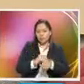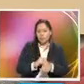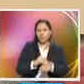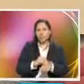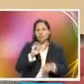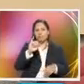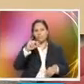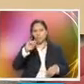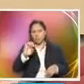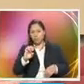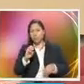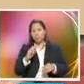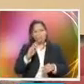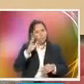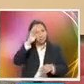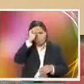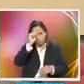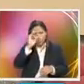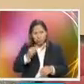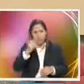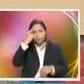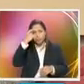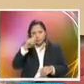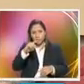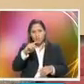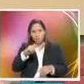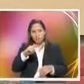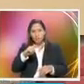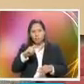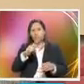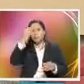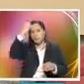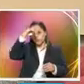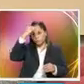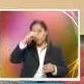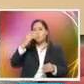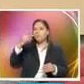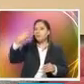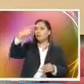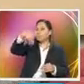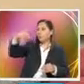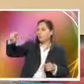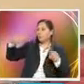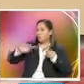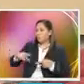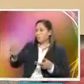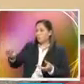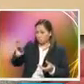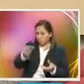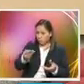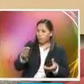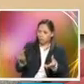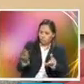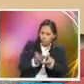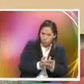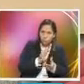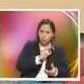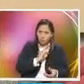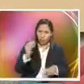Distrito Federal. La verdad, tenemos toda disposición para acercar también las opiniones y las propuestas de la ciudadanía ya una vez que se instale la